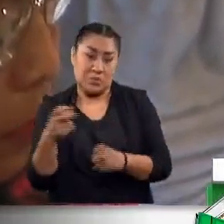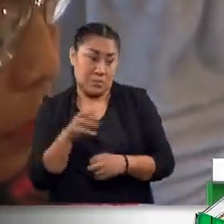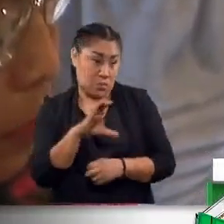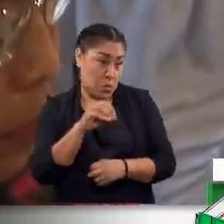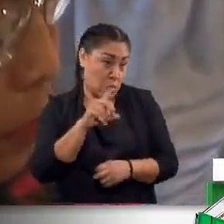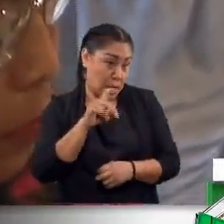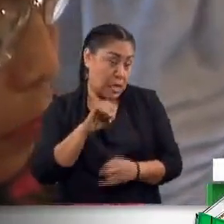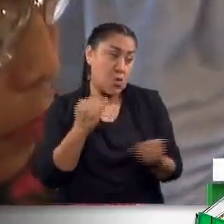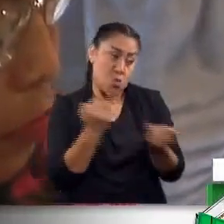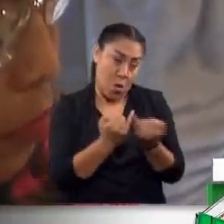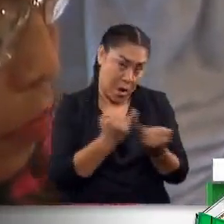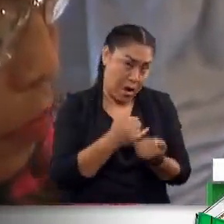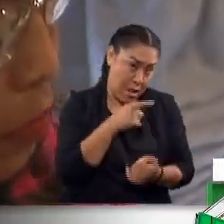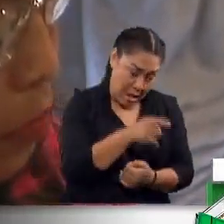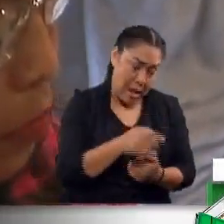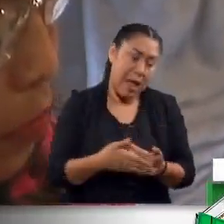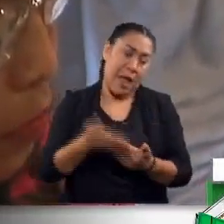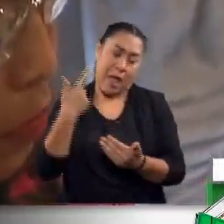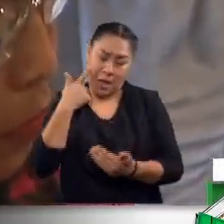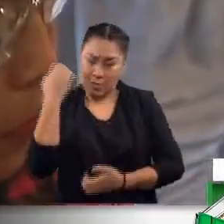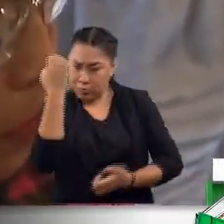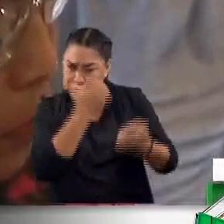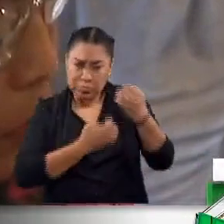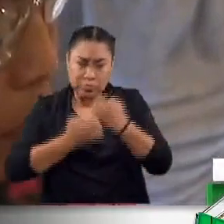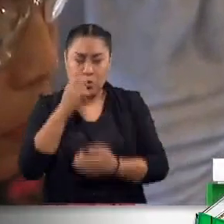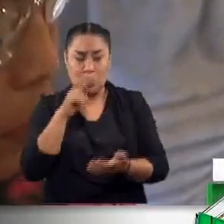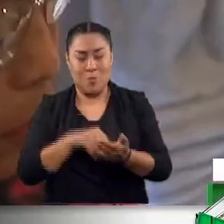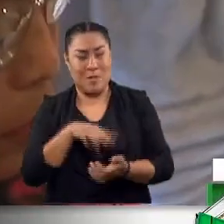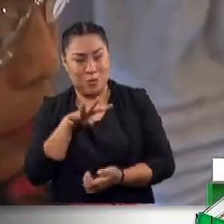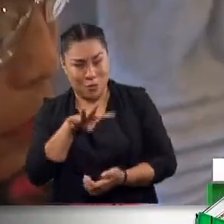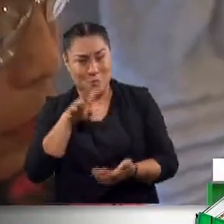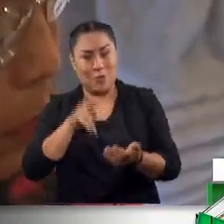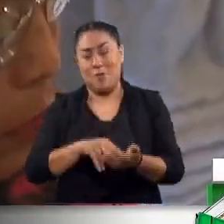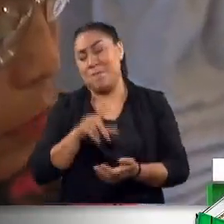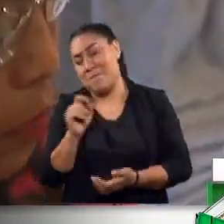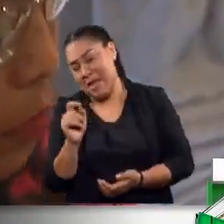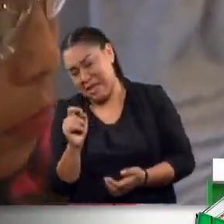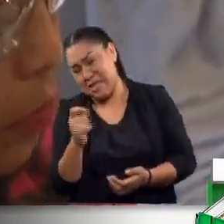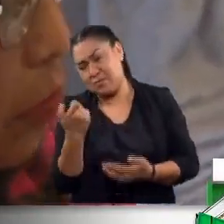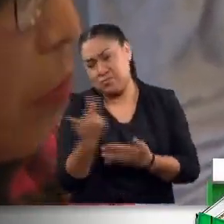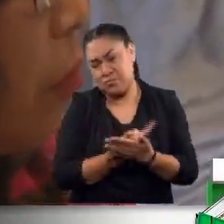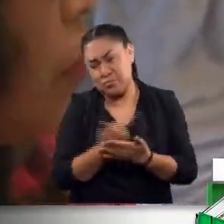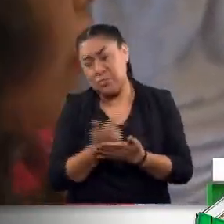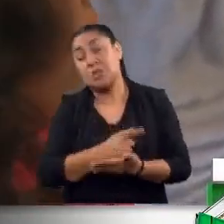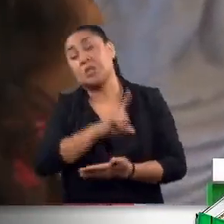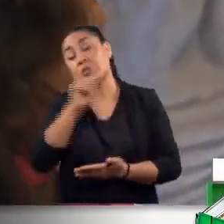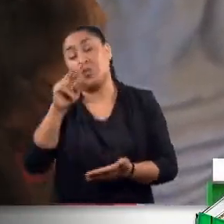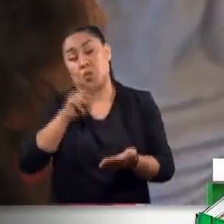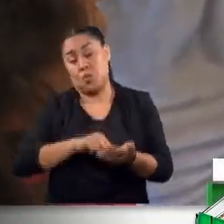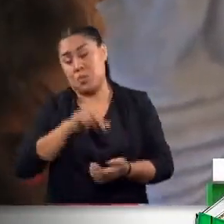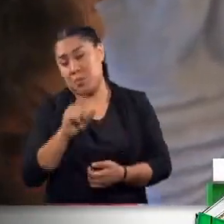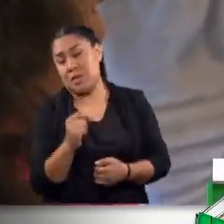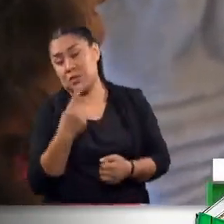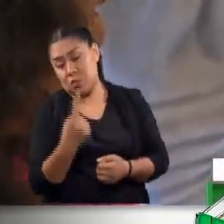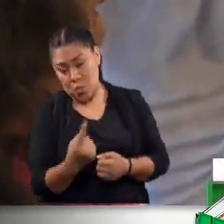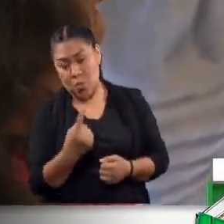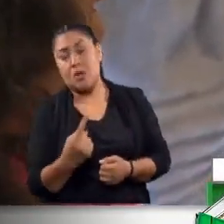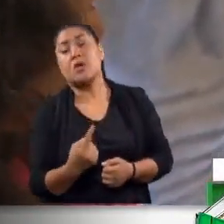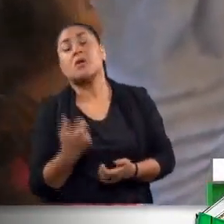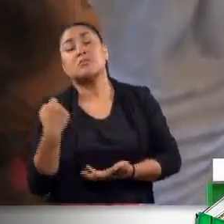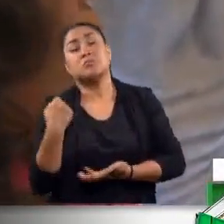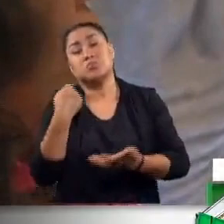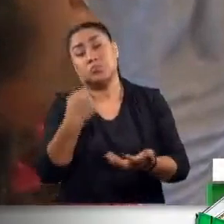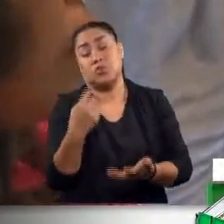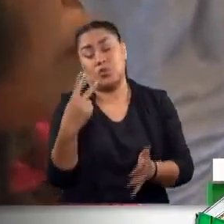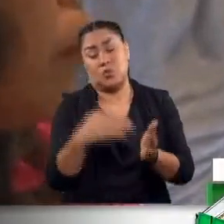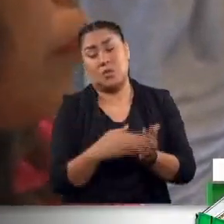CONADE? Como se observó en las revisiones a las cuentas públicas 2019 y 2020, pero para que el 2021, con un presupuesto de más